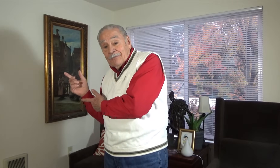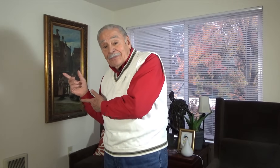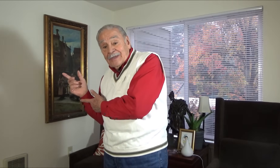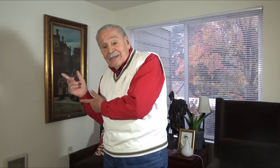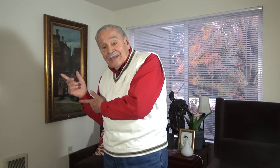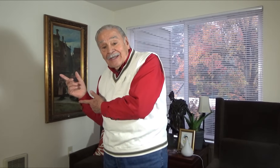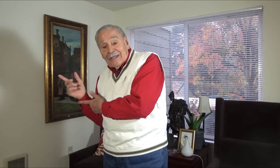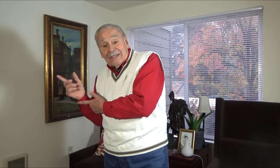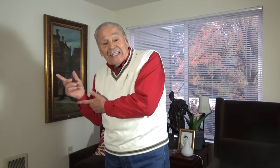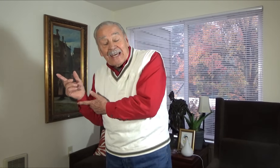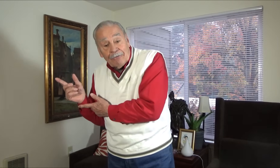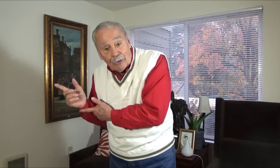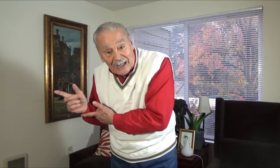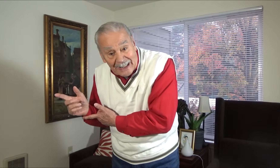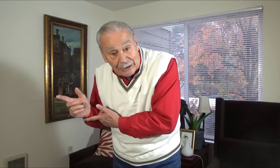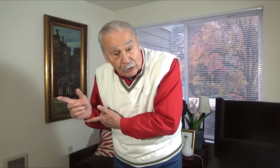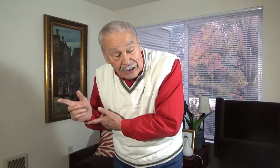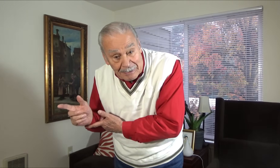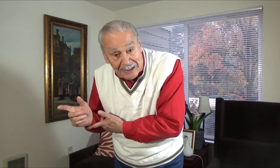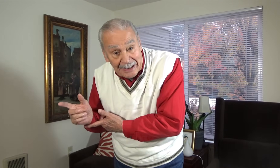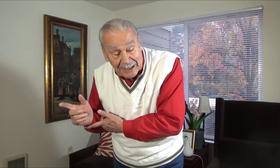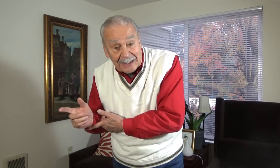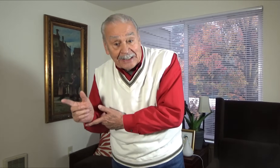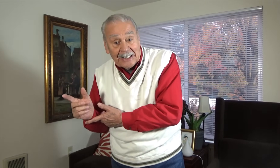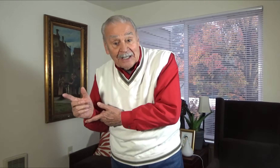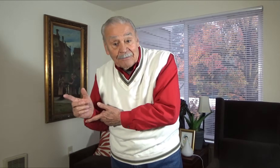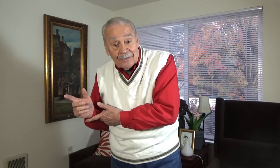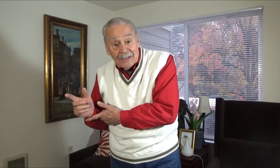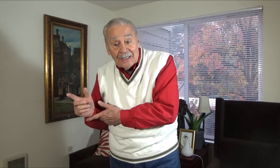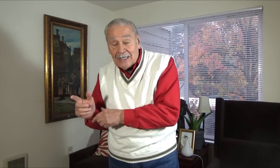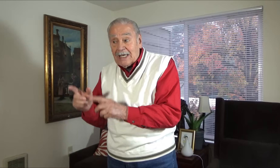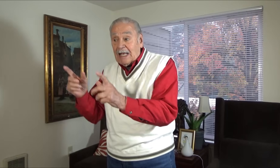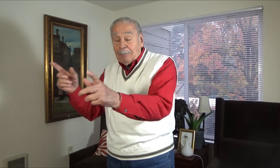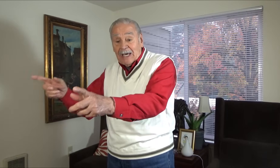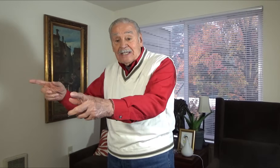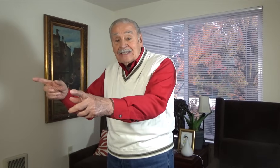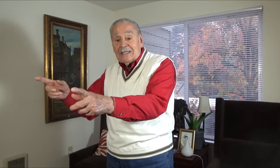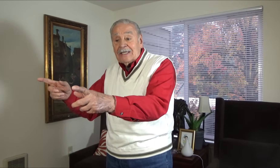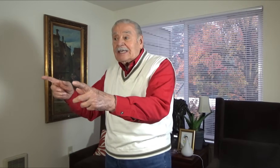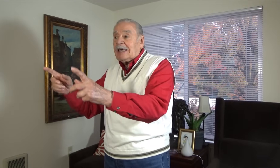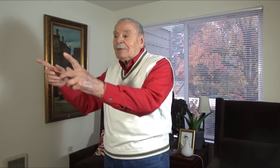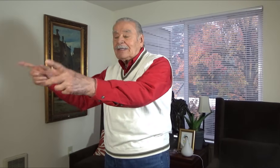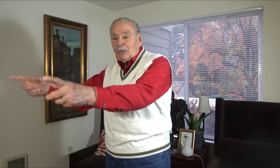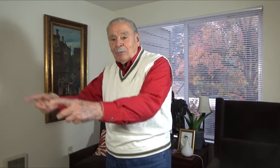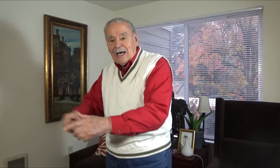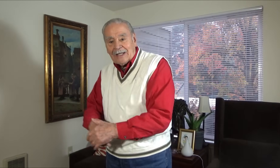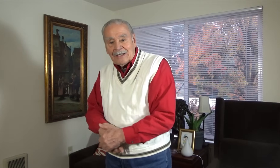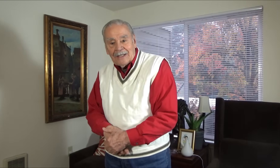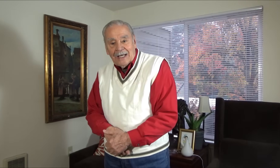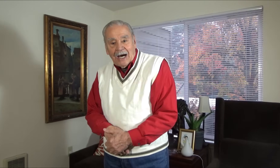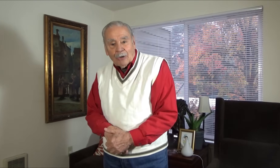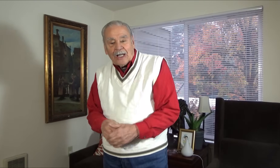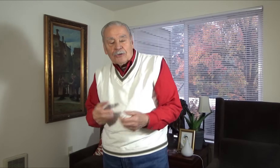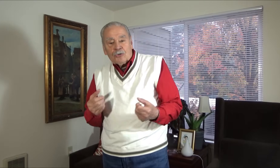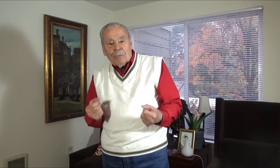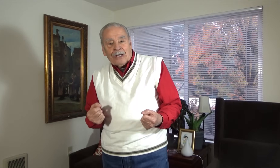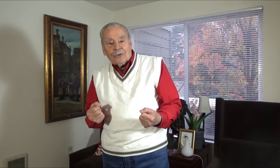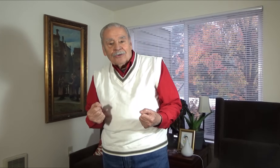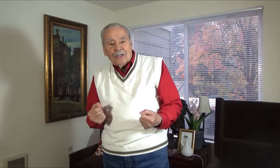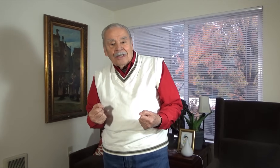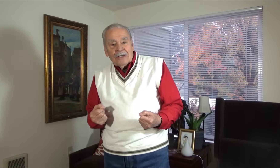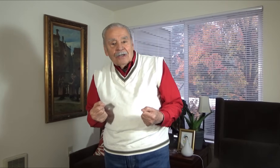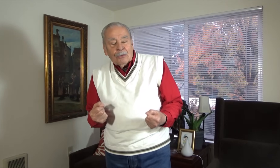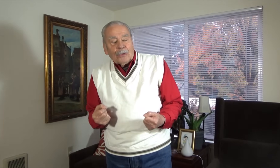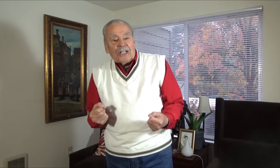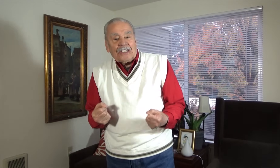ve desde afuera de los límites de la Argentina, el país que va a tomar ahora en sus